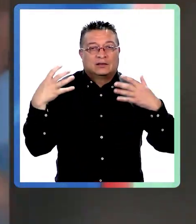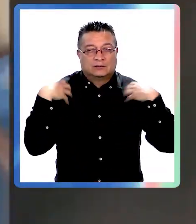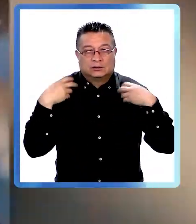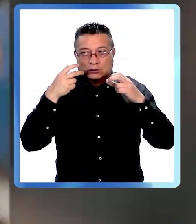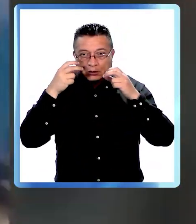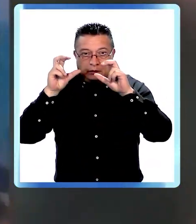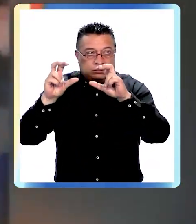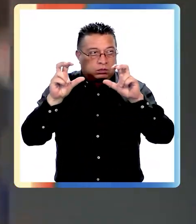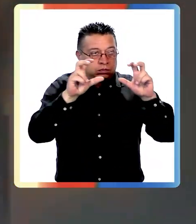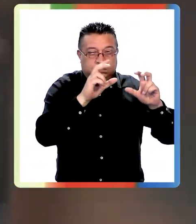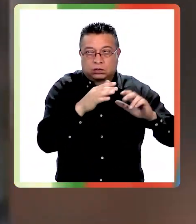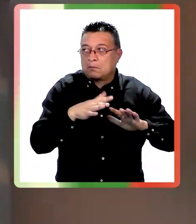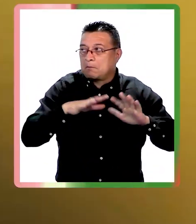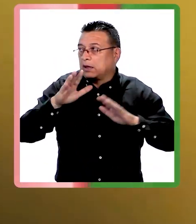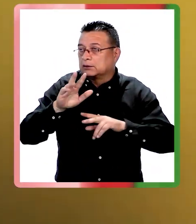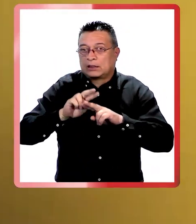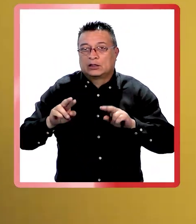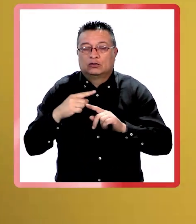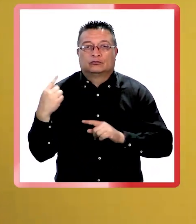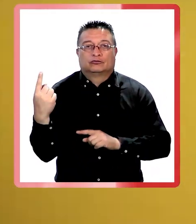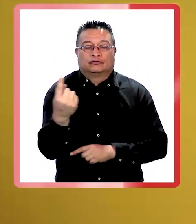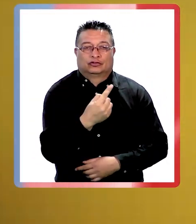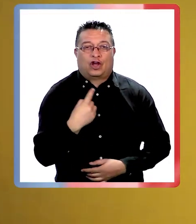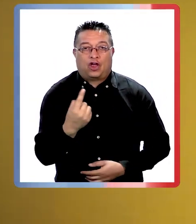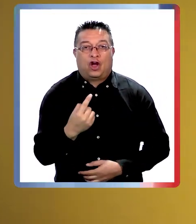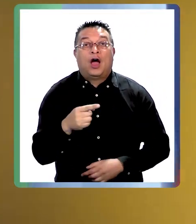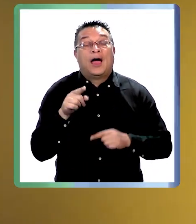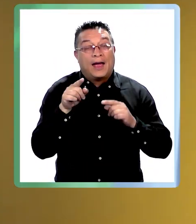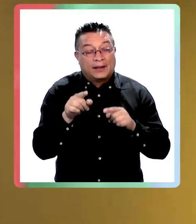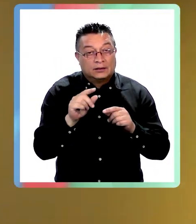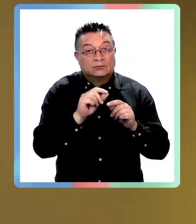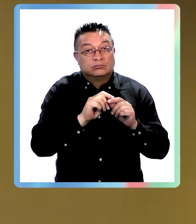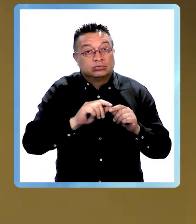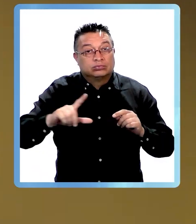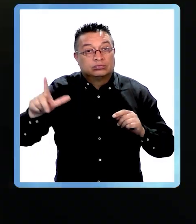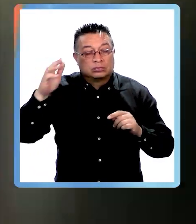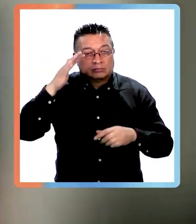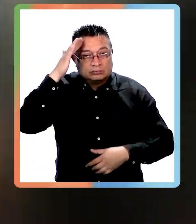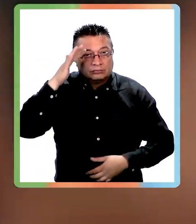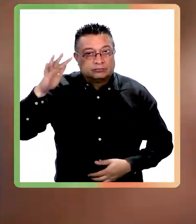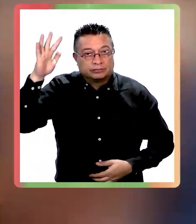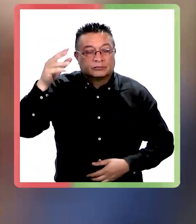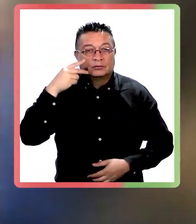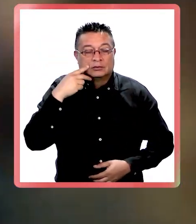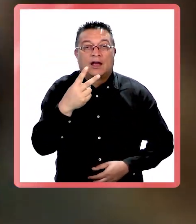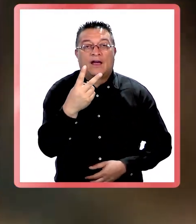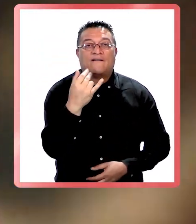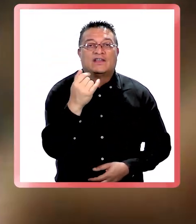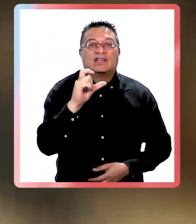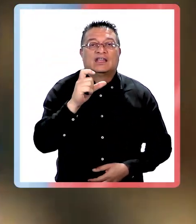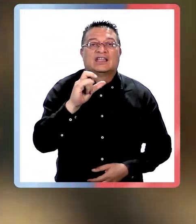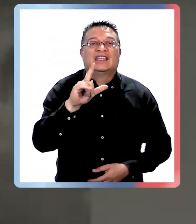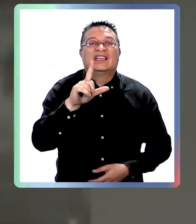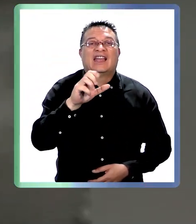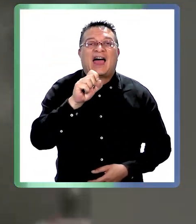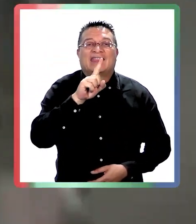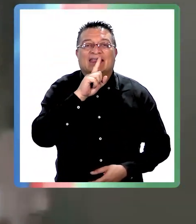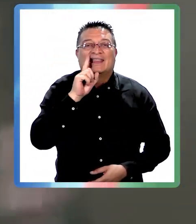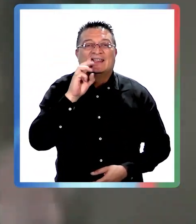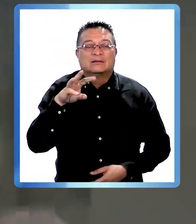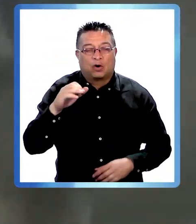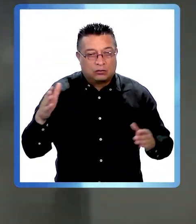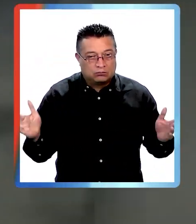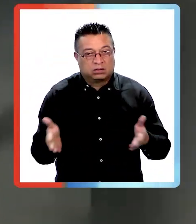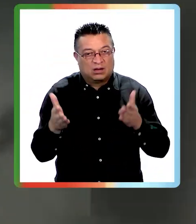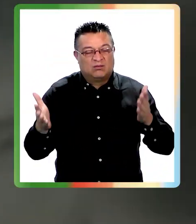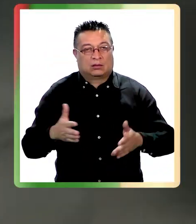volviéndose vigilantes para sentirse más tranquilos. Es de ahí que nace una corriente ideológica llamada vigilantismo, que propugna